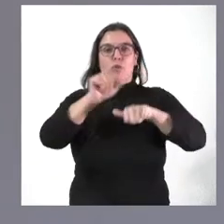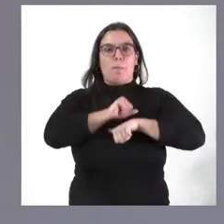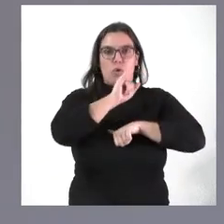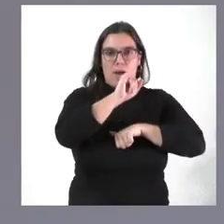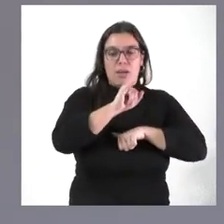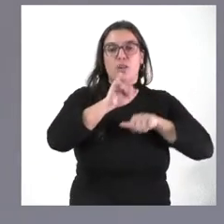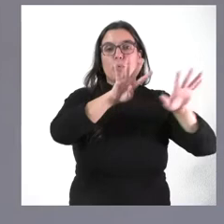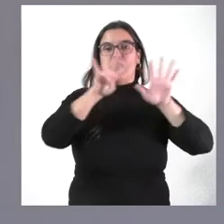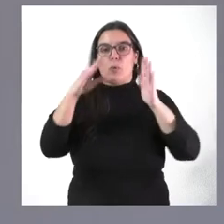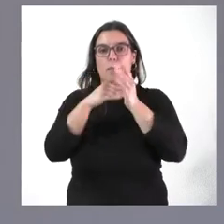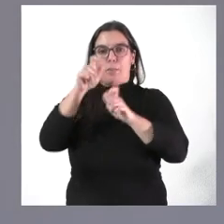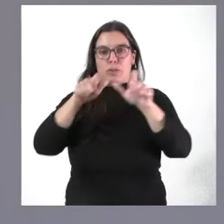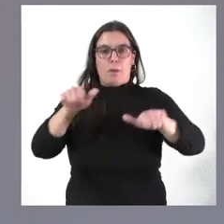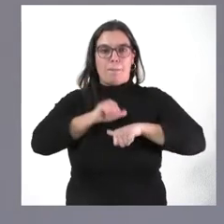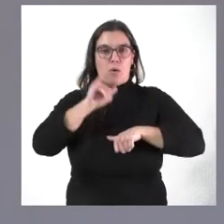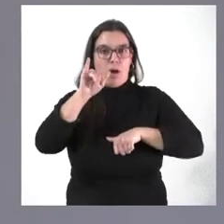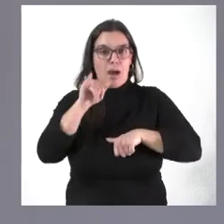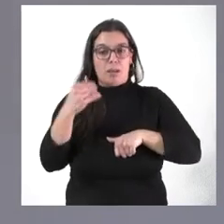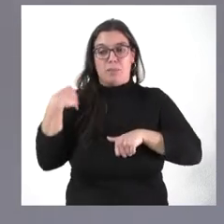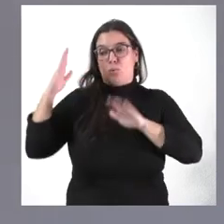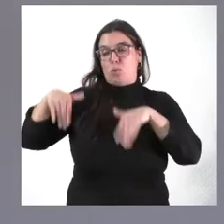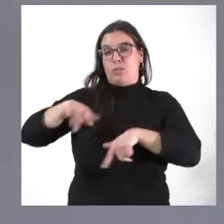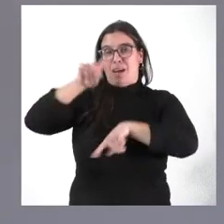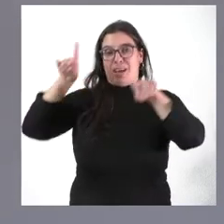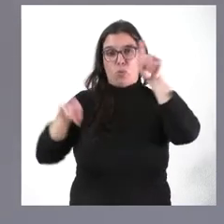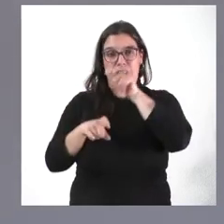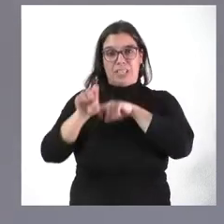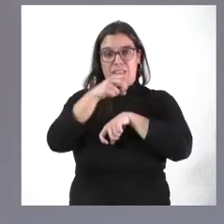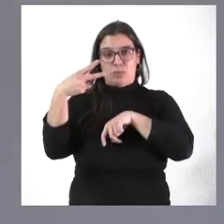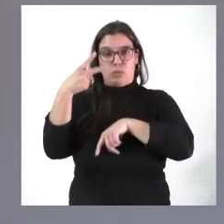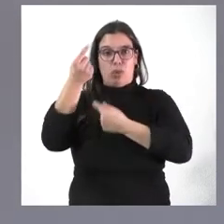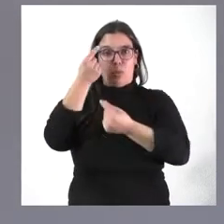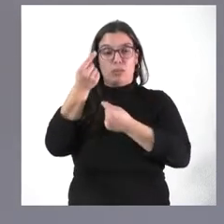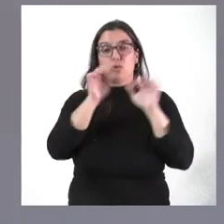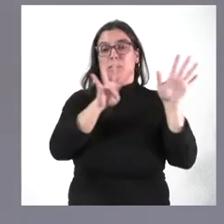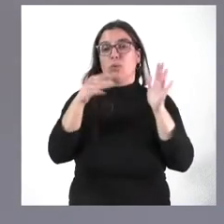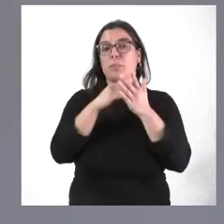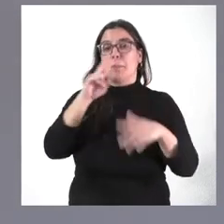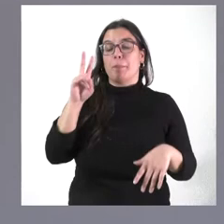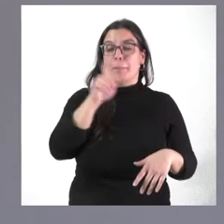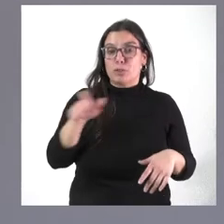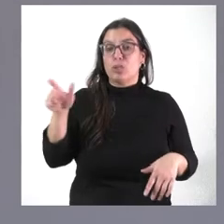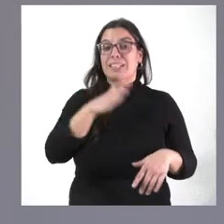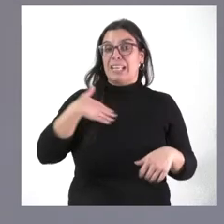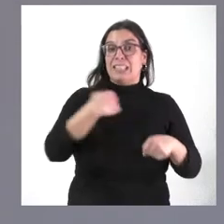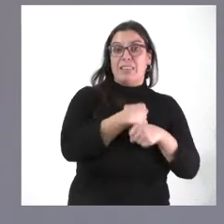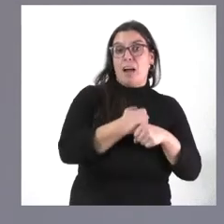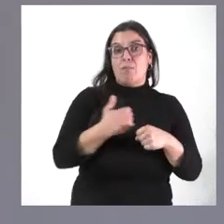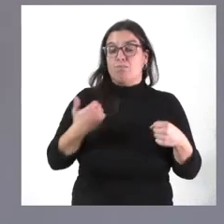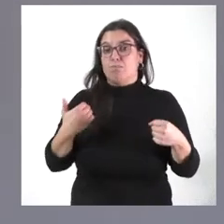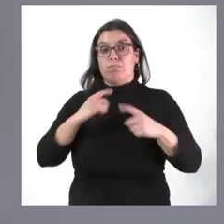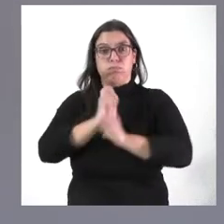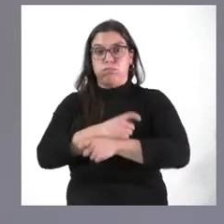99.000 personas en desempleo según la última encuesta de población activa 99.000 personas que quieren trabajar y no pueden hacerlo y sin embargo